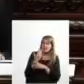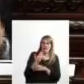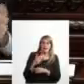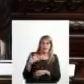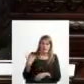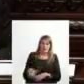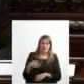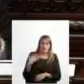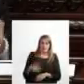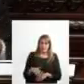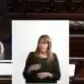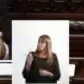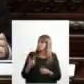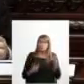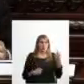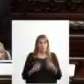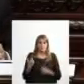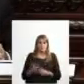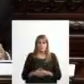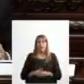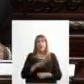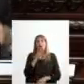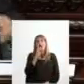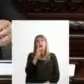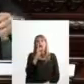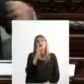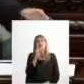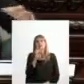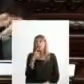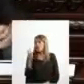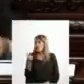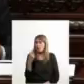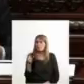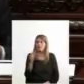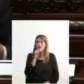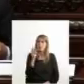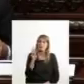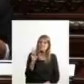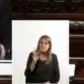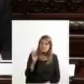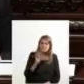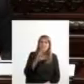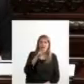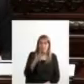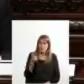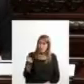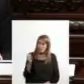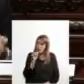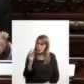Y así estamos. Uy, fueron a los Domínguez a comprar whisky como atención también, dice el informe.